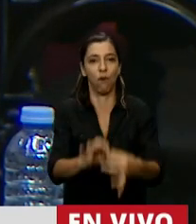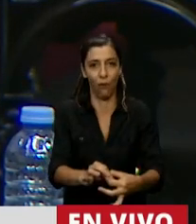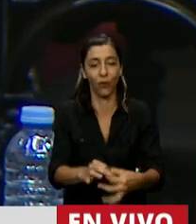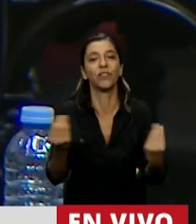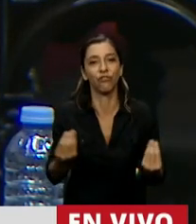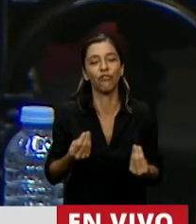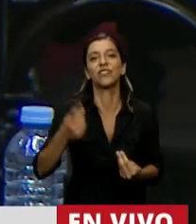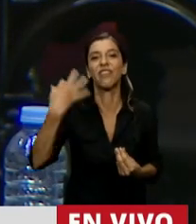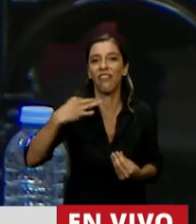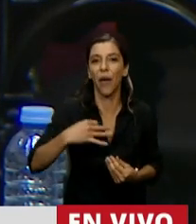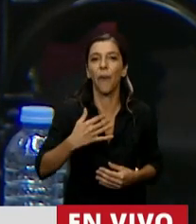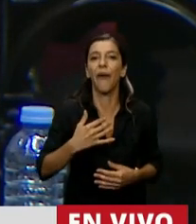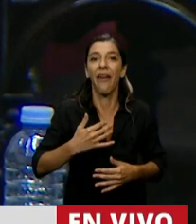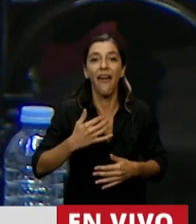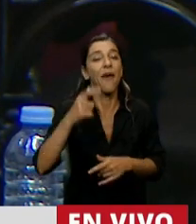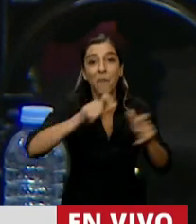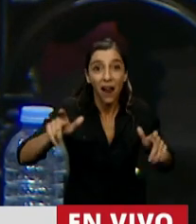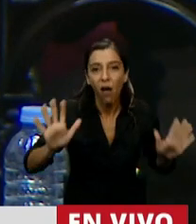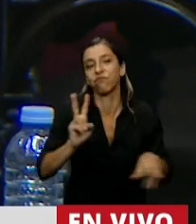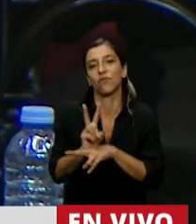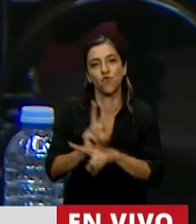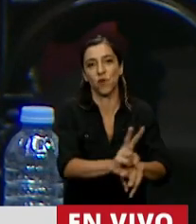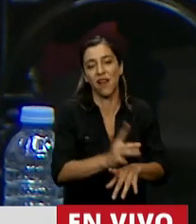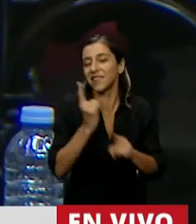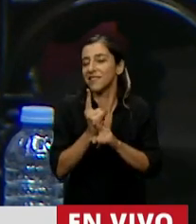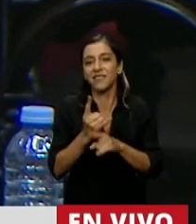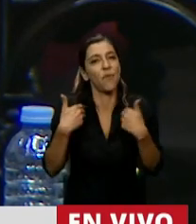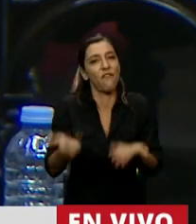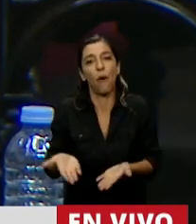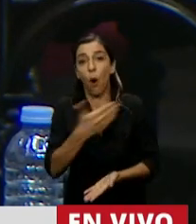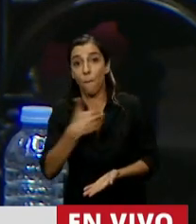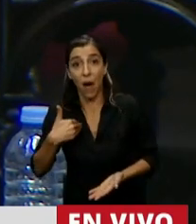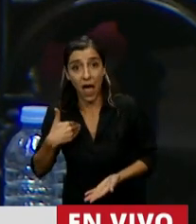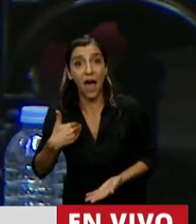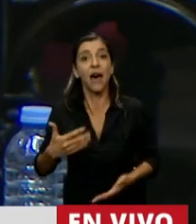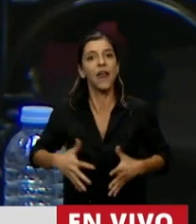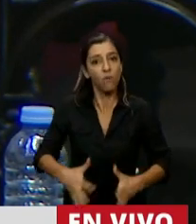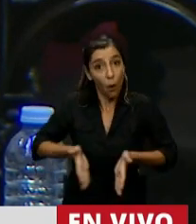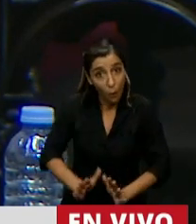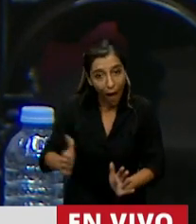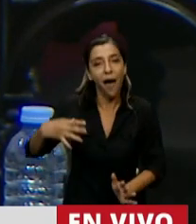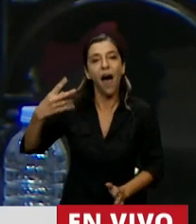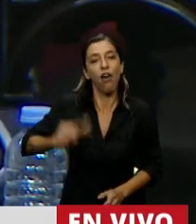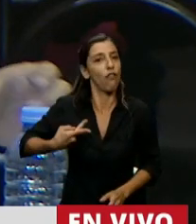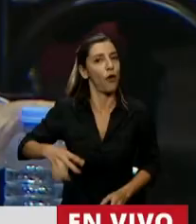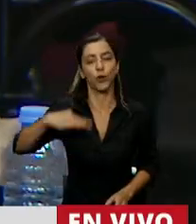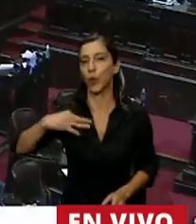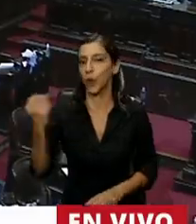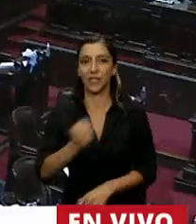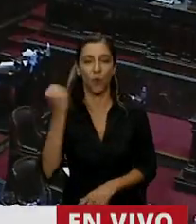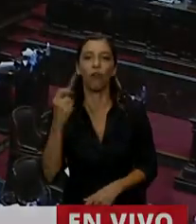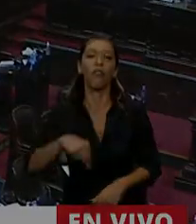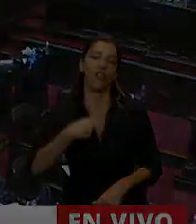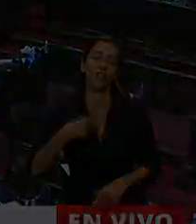favor de la vida siempre a favor de las dos vidas de la madre de la gestante y de la persona por nacer gracias presidente muchas gracias